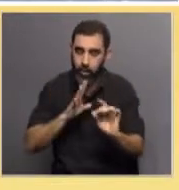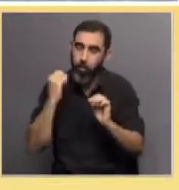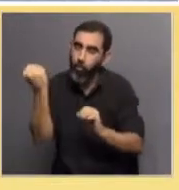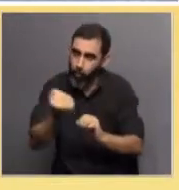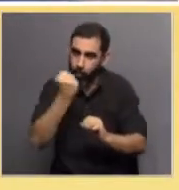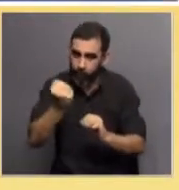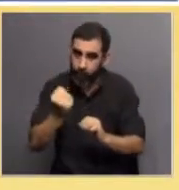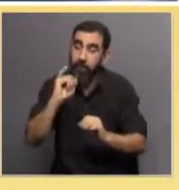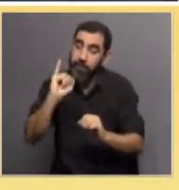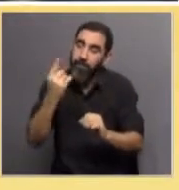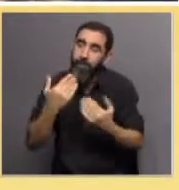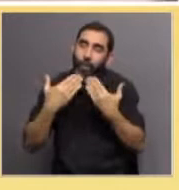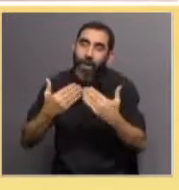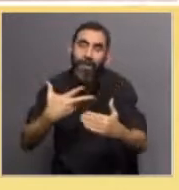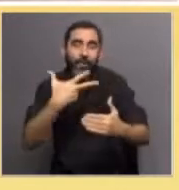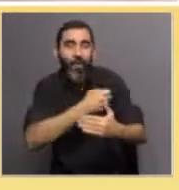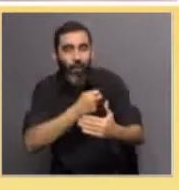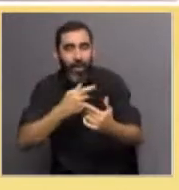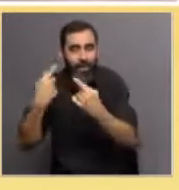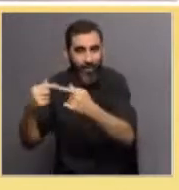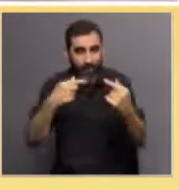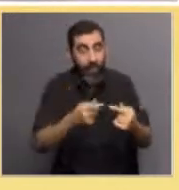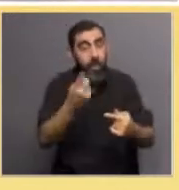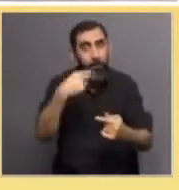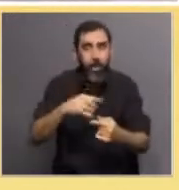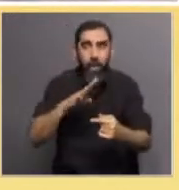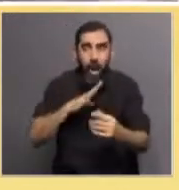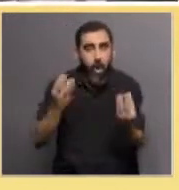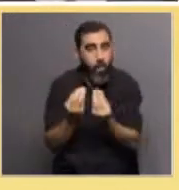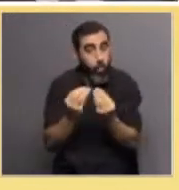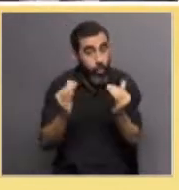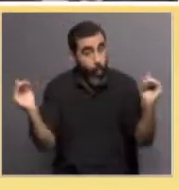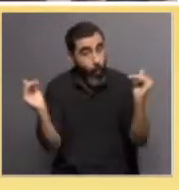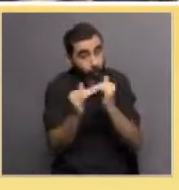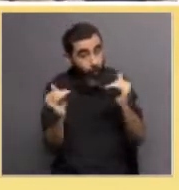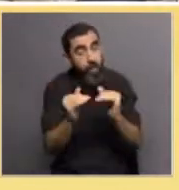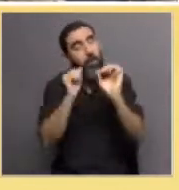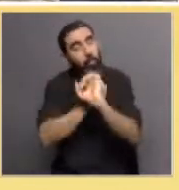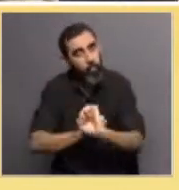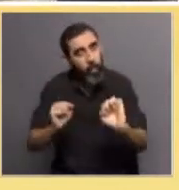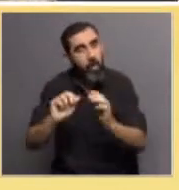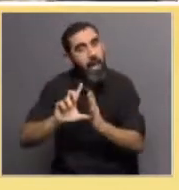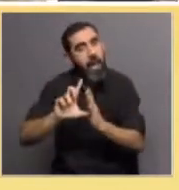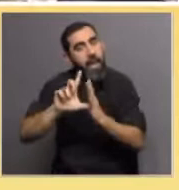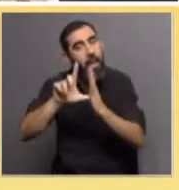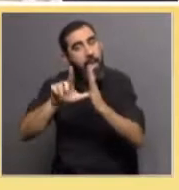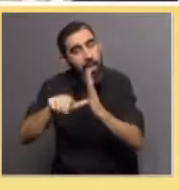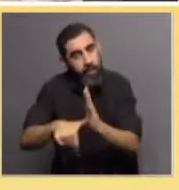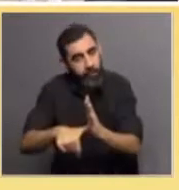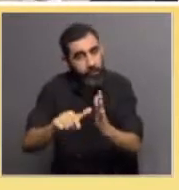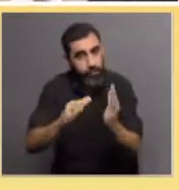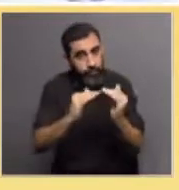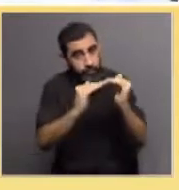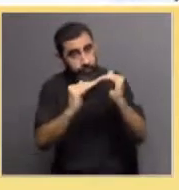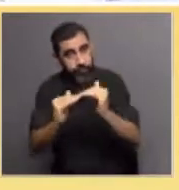fuertemente contrarrestado por la vacunación. Pero niveles altos de movilidad pueden llevar a enlentecer este decrecimiento que estamos viendo,